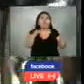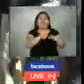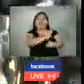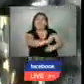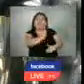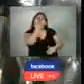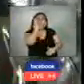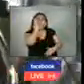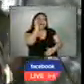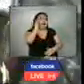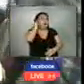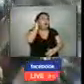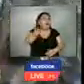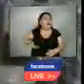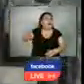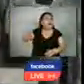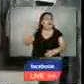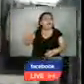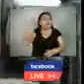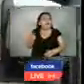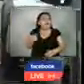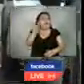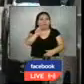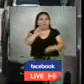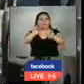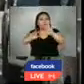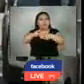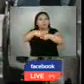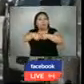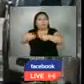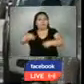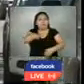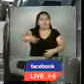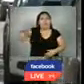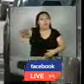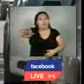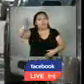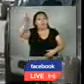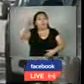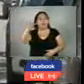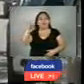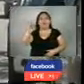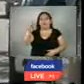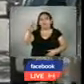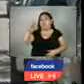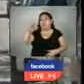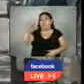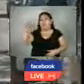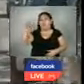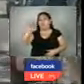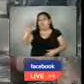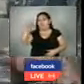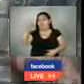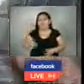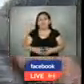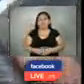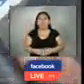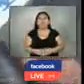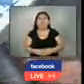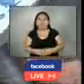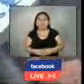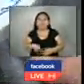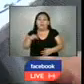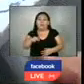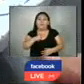abuela de la menor el pasado 28 de diciembre de 2021 en Cantón Teponaguaste de Ciudad Barrios. Efectivamente, se acaba